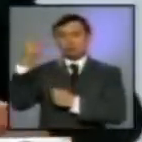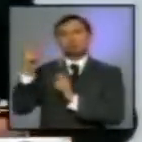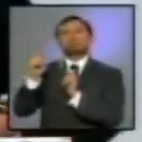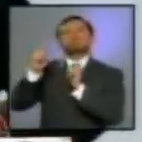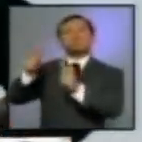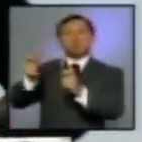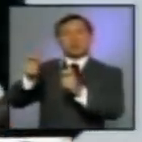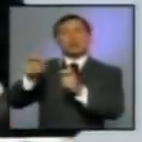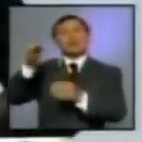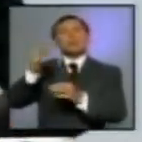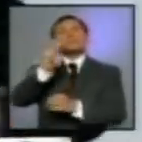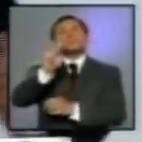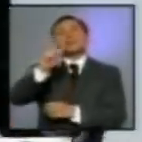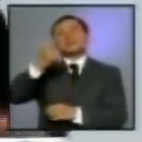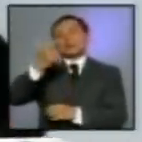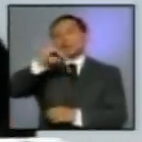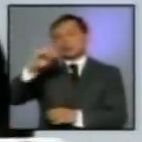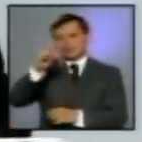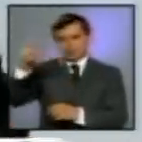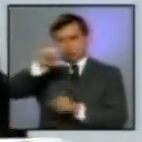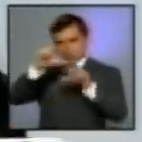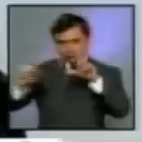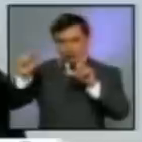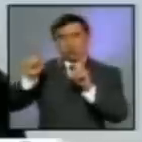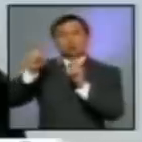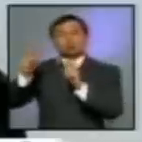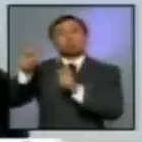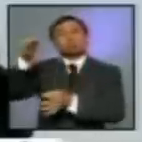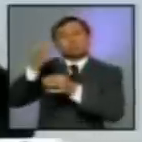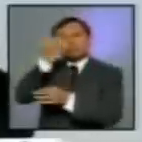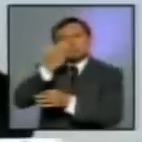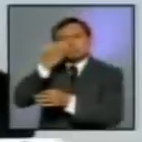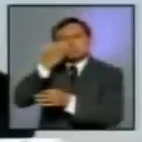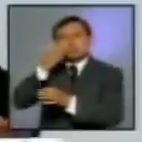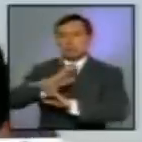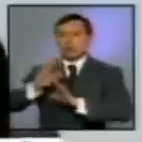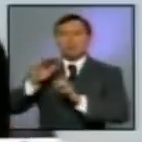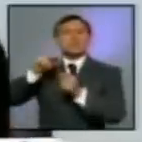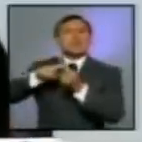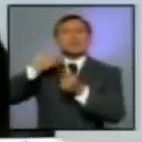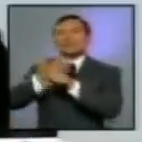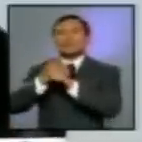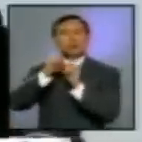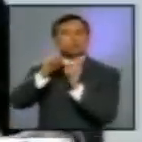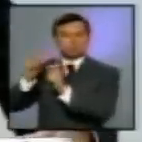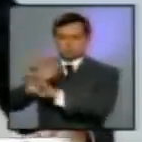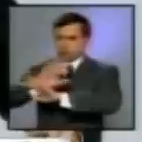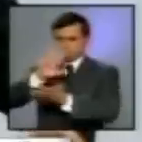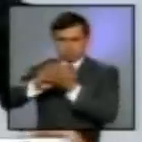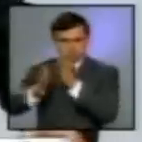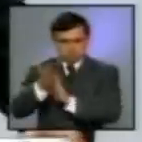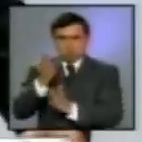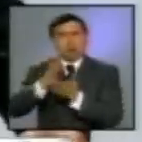cual fue encargada de deslindar las responsabilidades correspondientes. Y solo señalo otro caso, señor López Obrador,